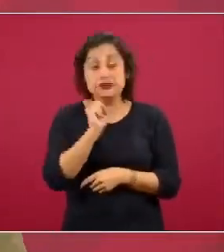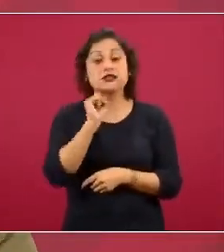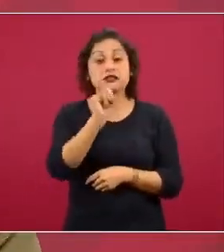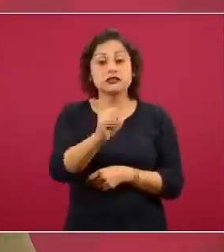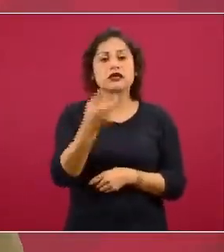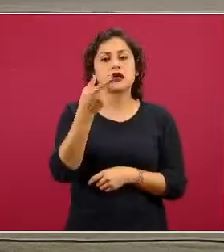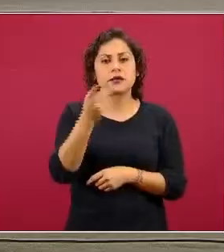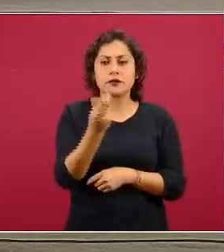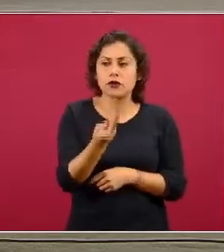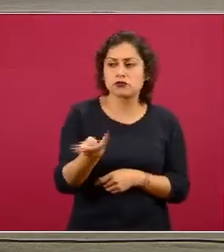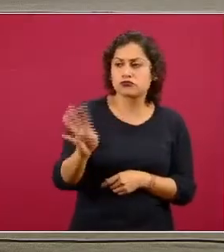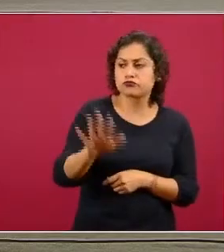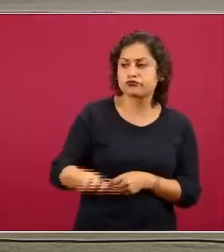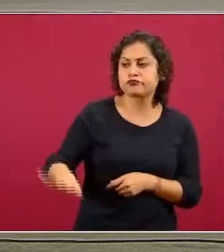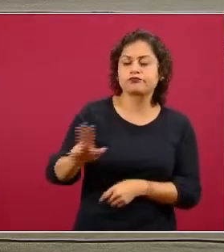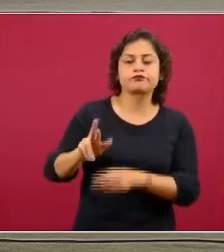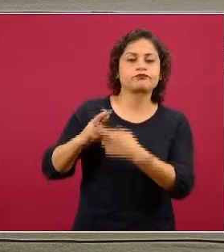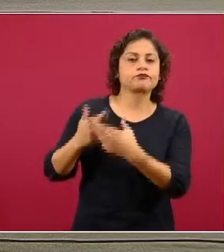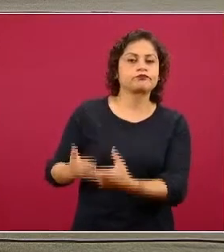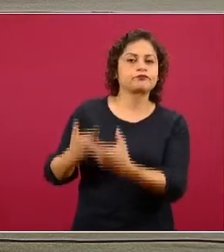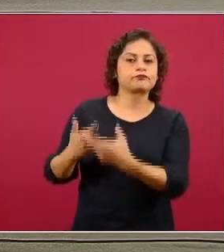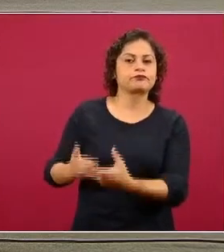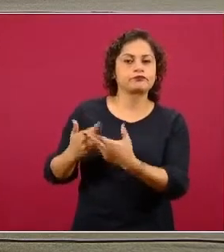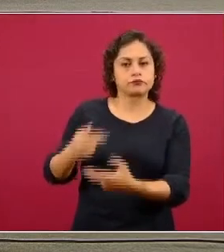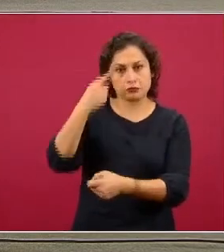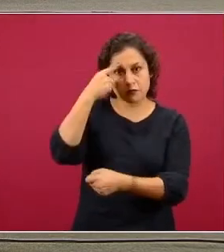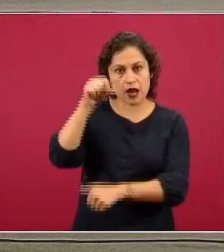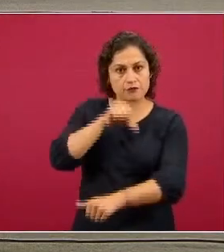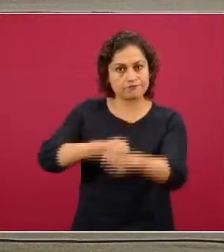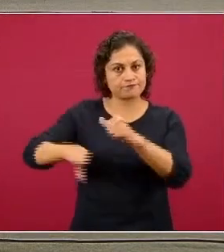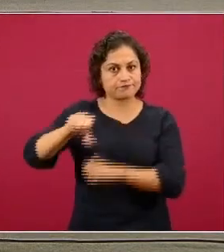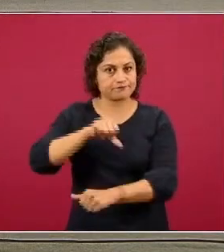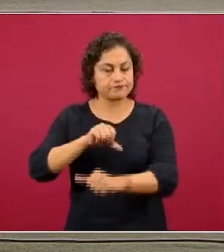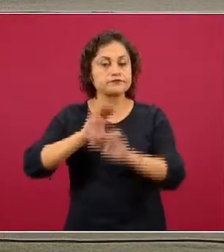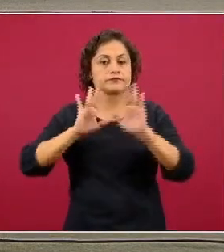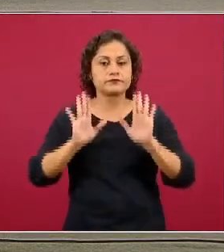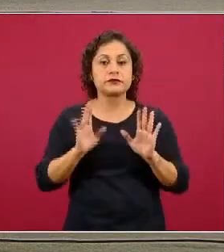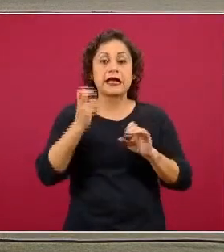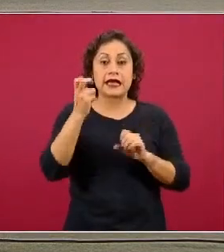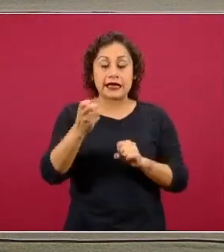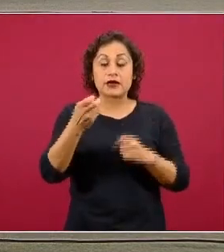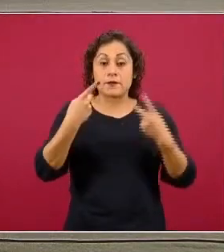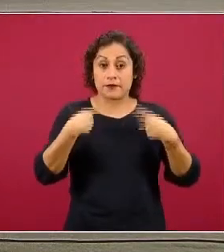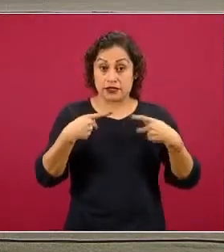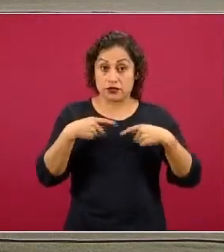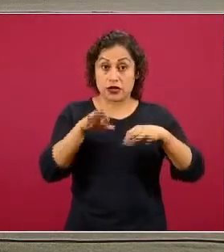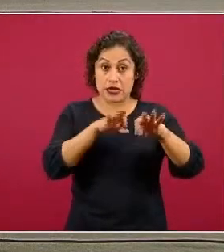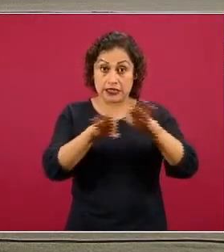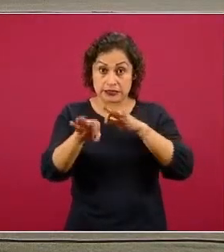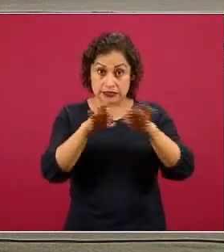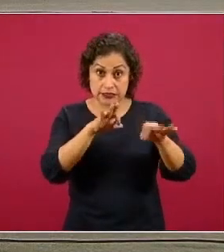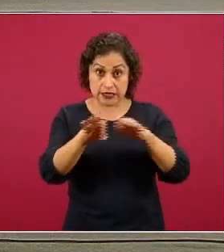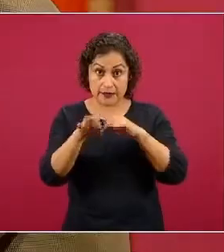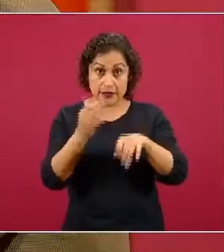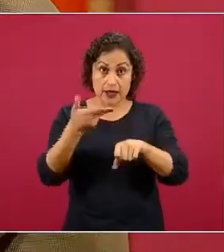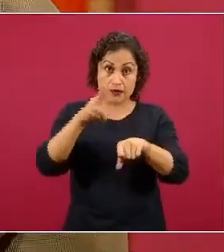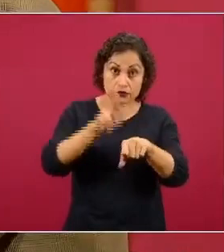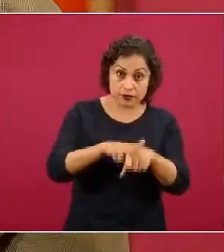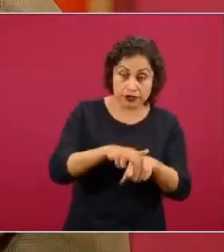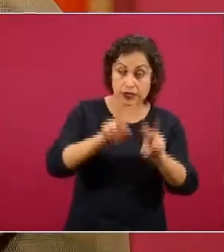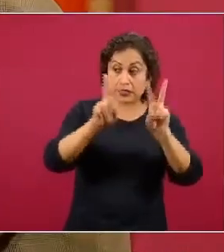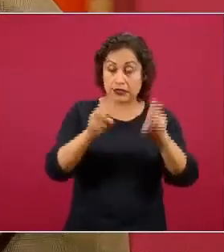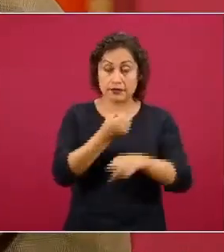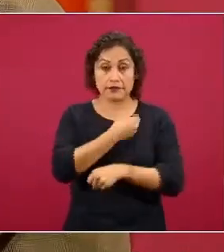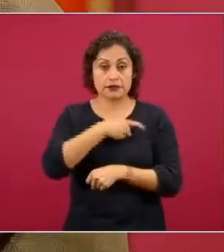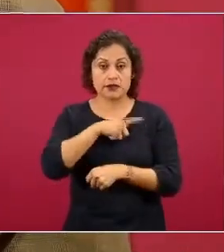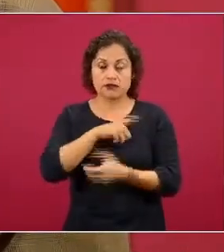de personas que pueden ir cubriendo. Esto claramente el personal de salud al que estamos profundamente agradecidos, pues